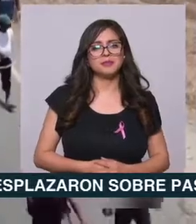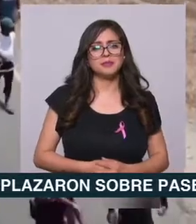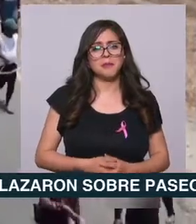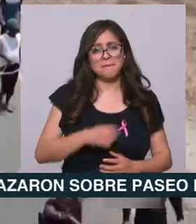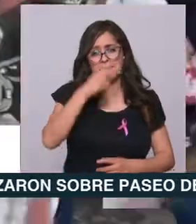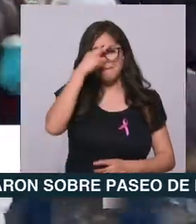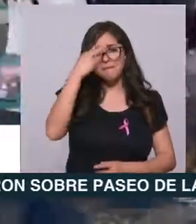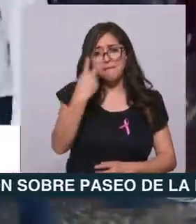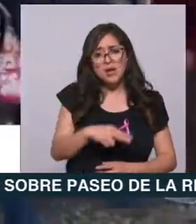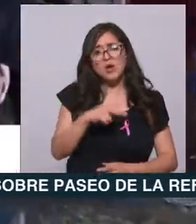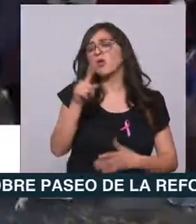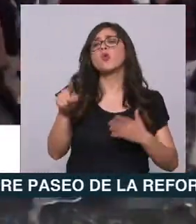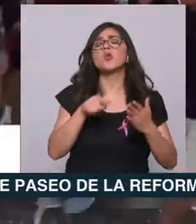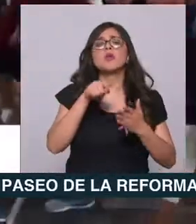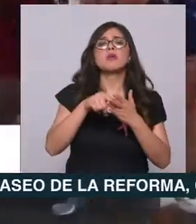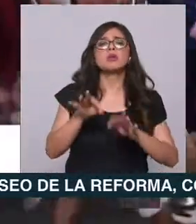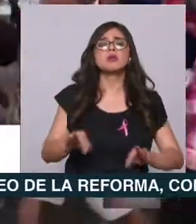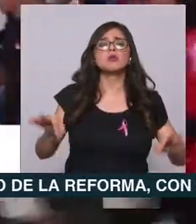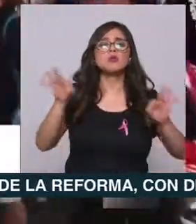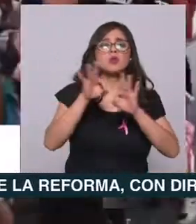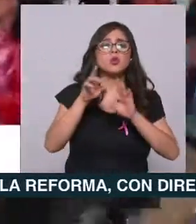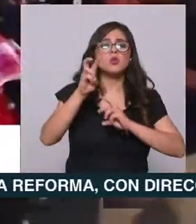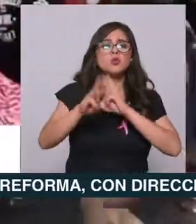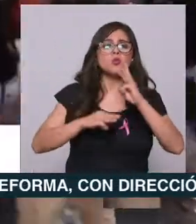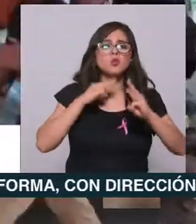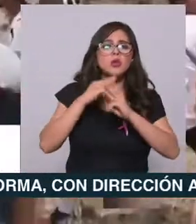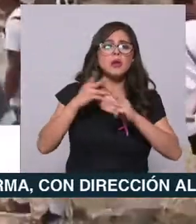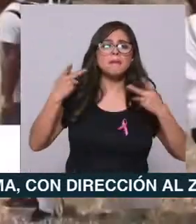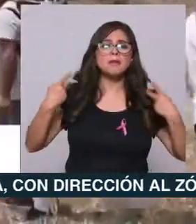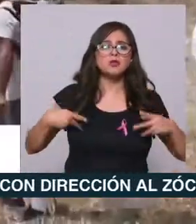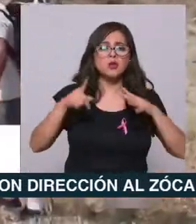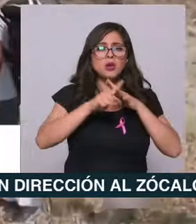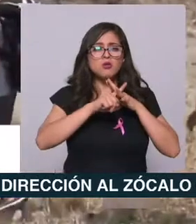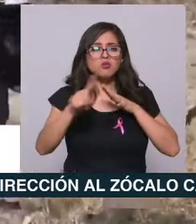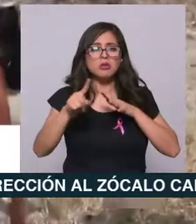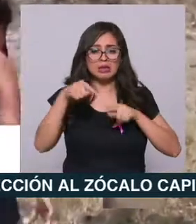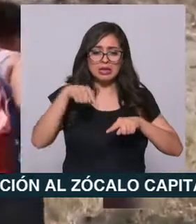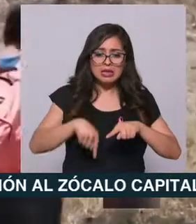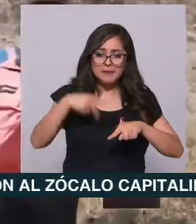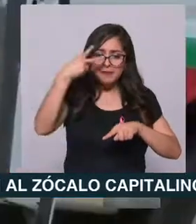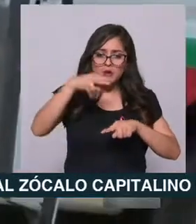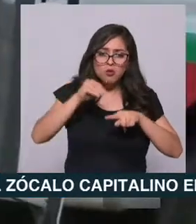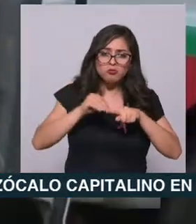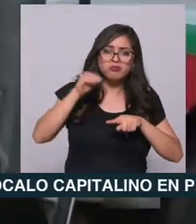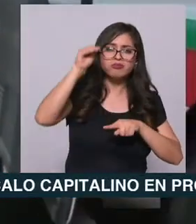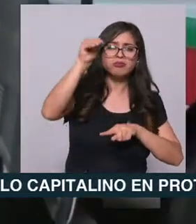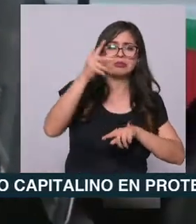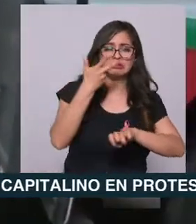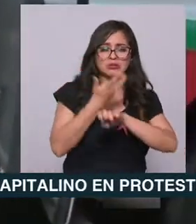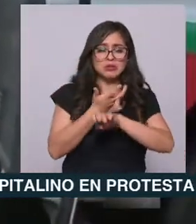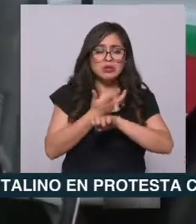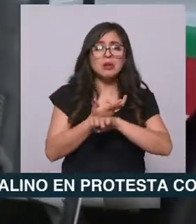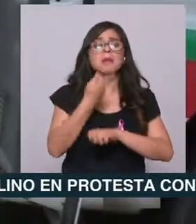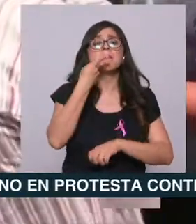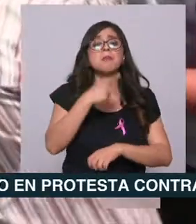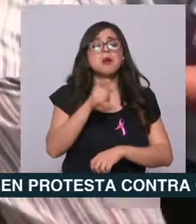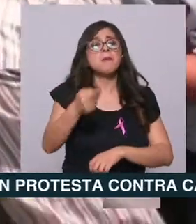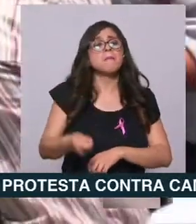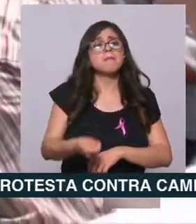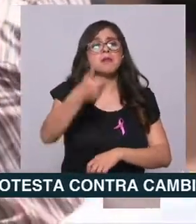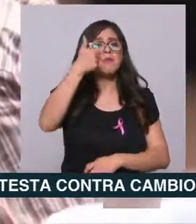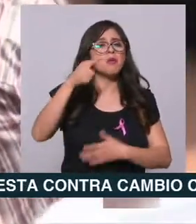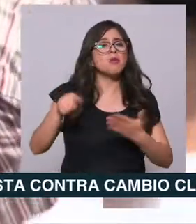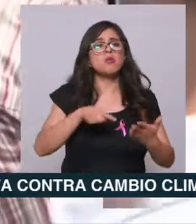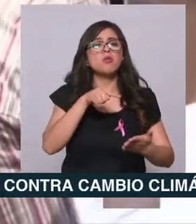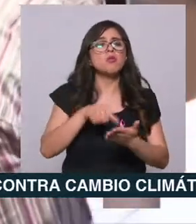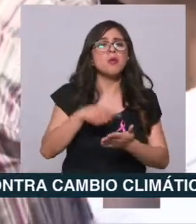México se ha convertido en un referente a nivel mundial del tránsito de personas migrantes en su andar hacia los Estados Unidos. Sin embargo, también ocupa uno de los primeros